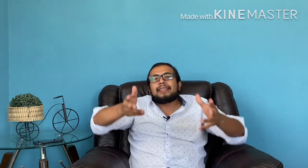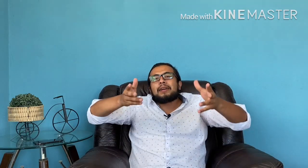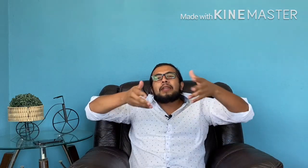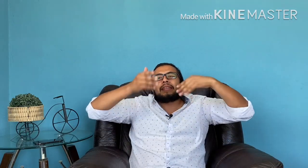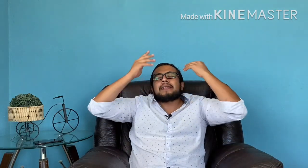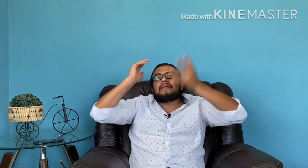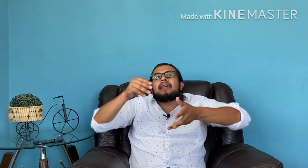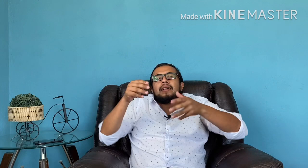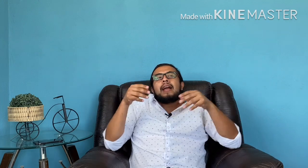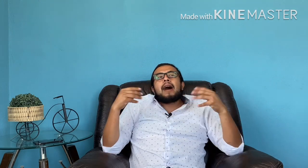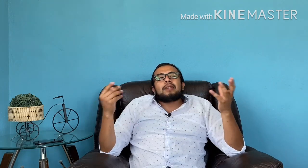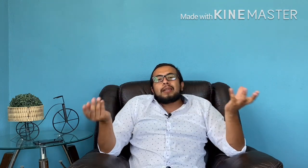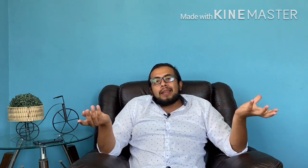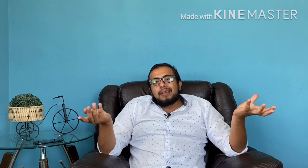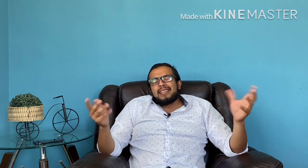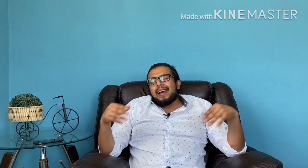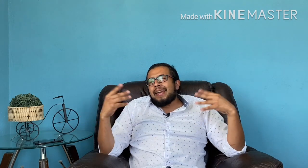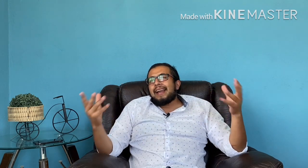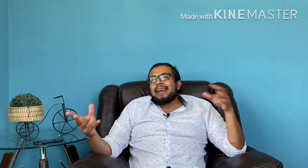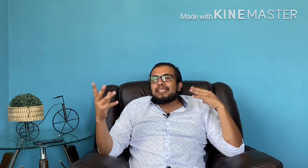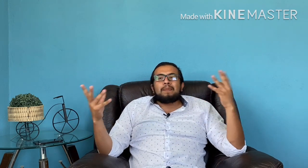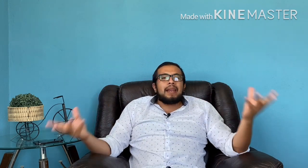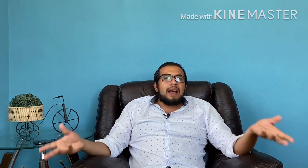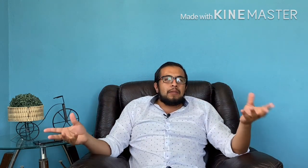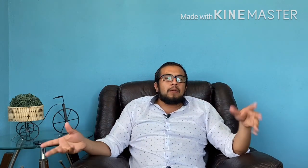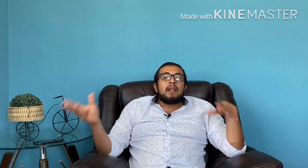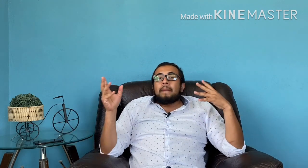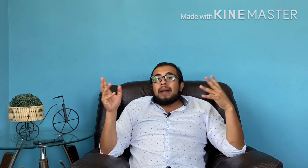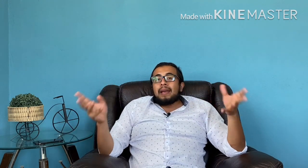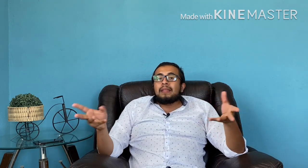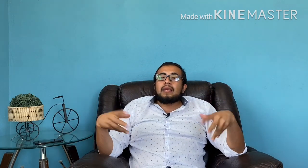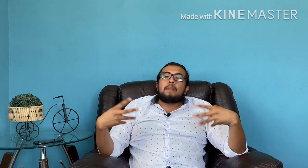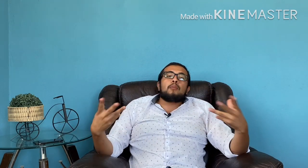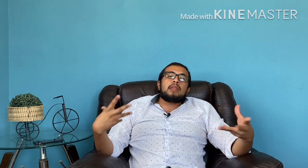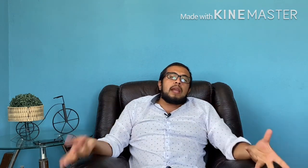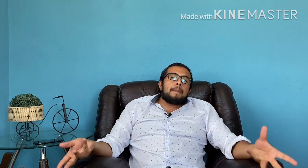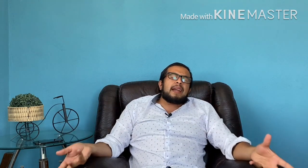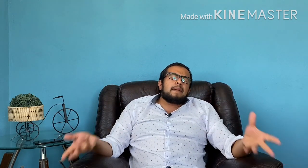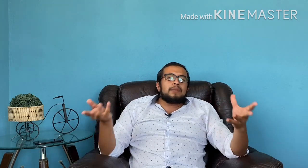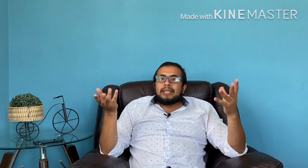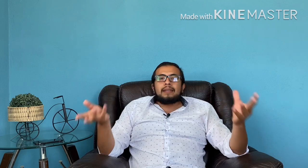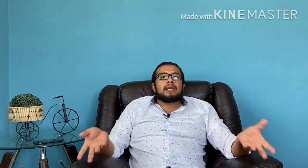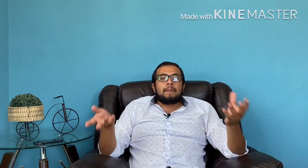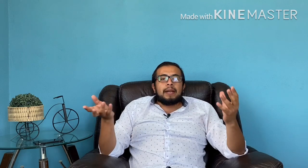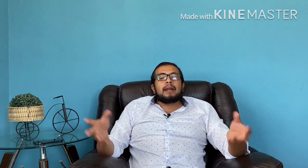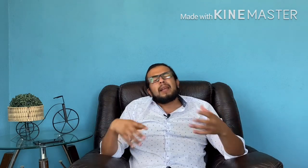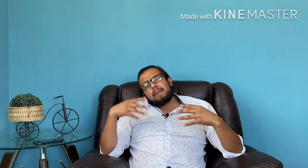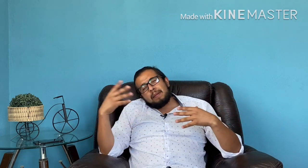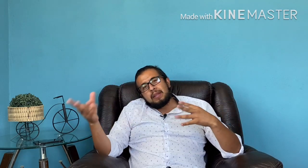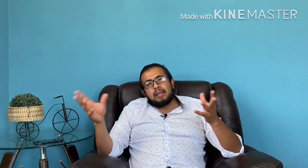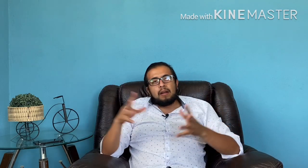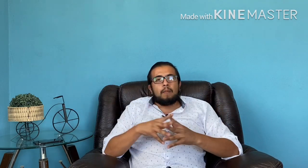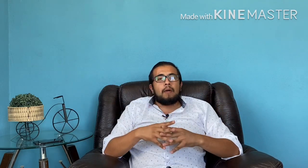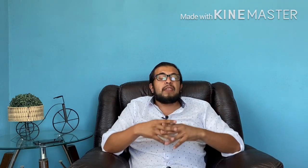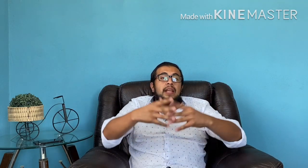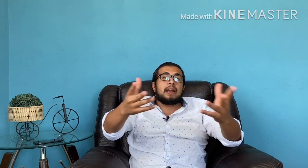verdad es que ahorita está bien, aunque te decía, era esperado. Para la gente que pudiera parar, pues tienes que pararla y